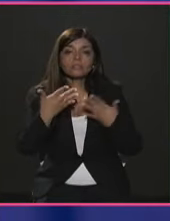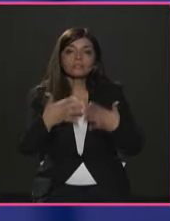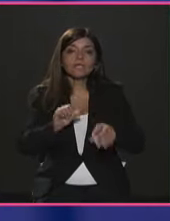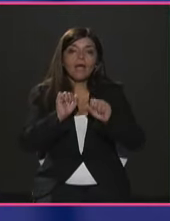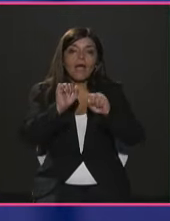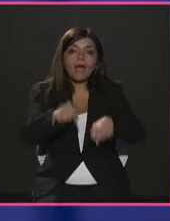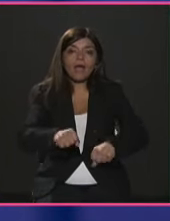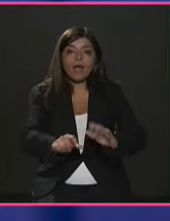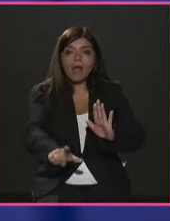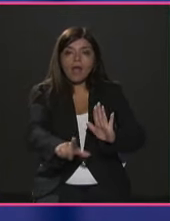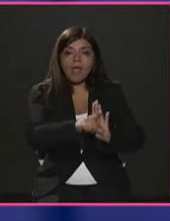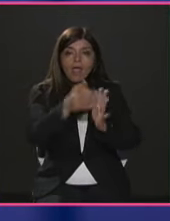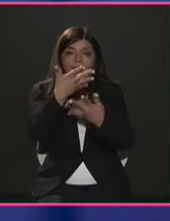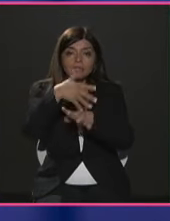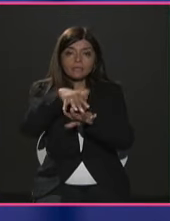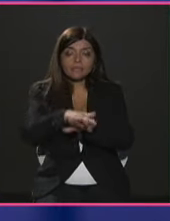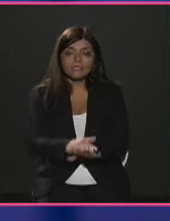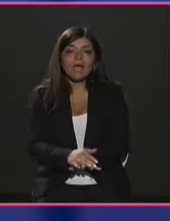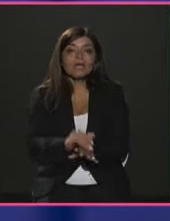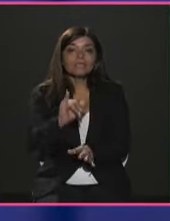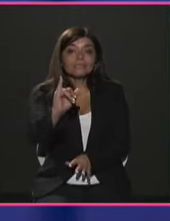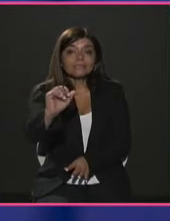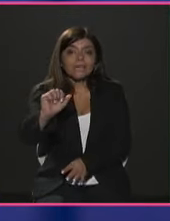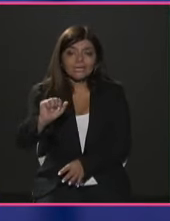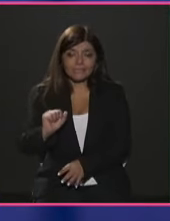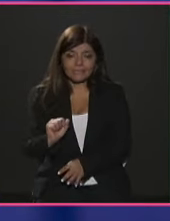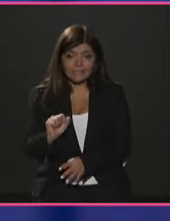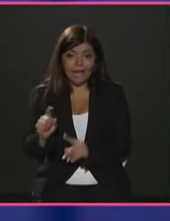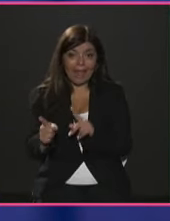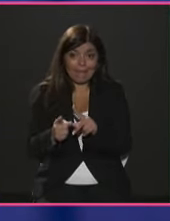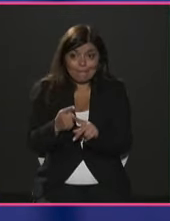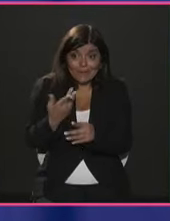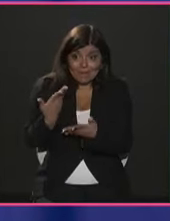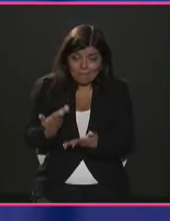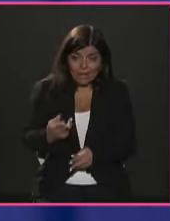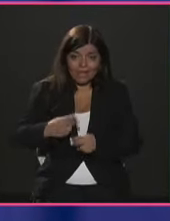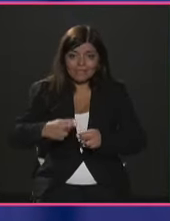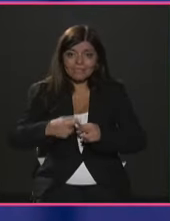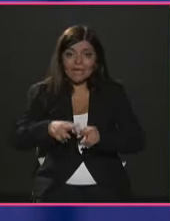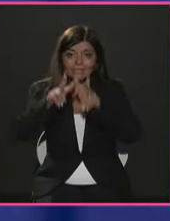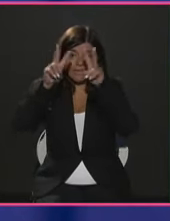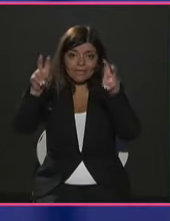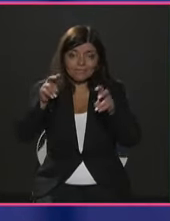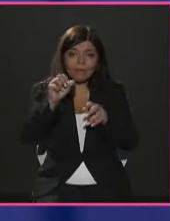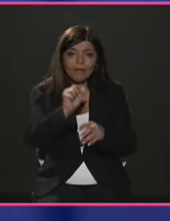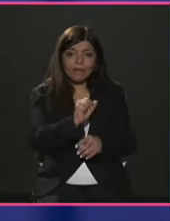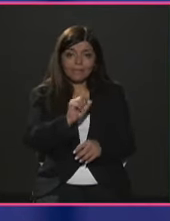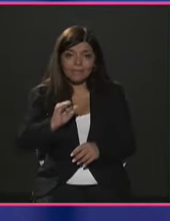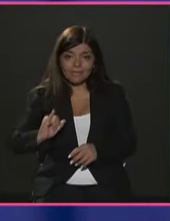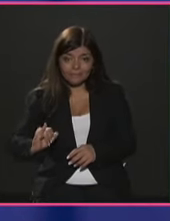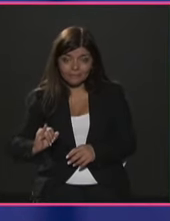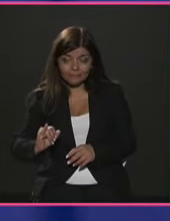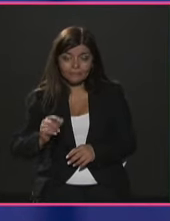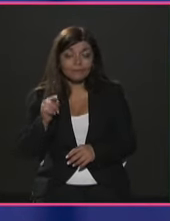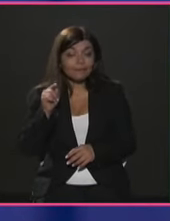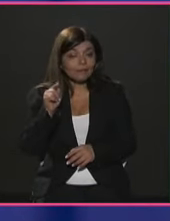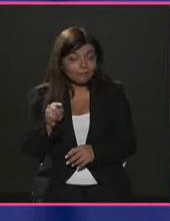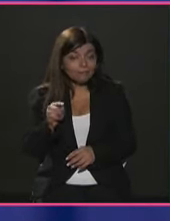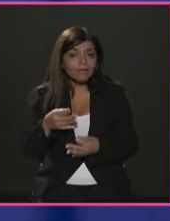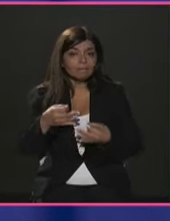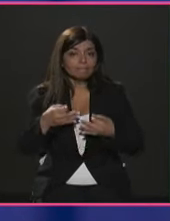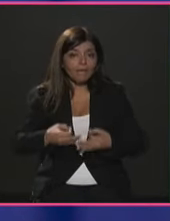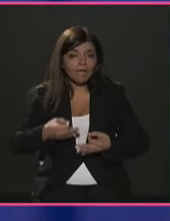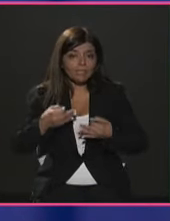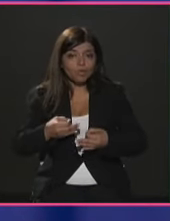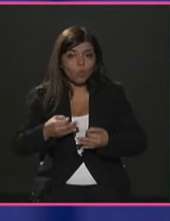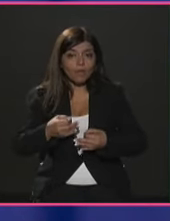una ley integral sobre la Inteligencia artificial la primera creo que se hace sobre esta materia una ley que intenta asegurar que las